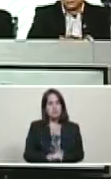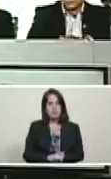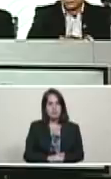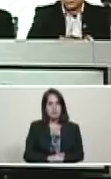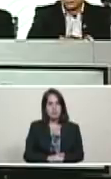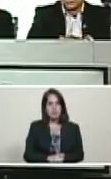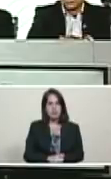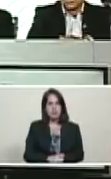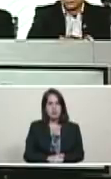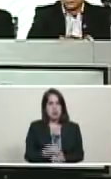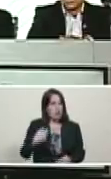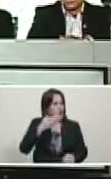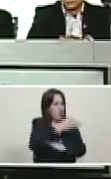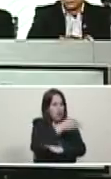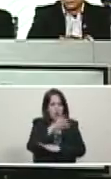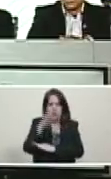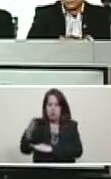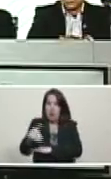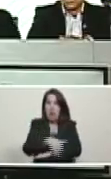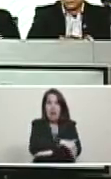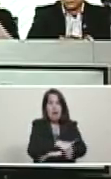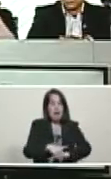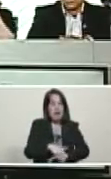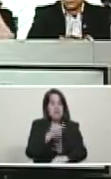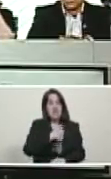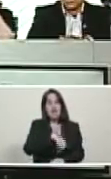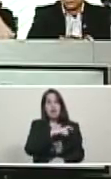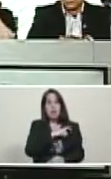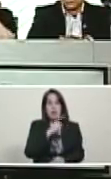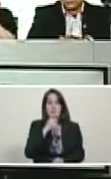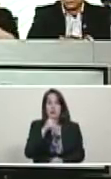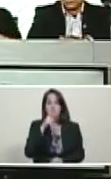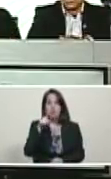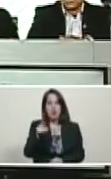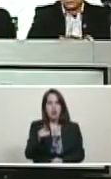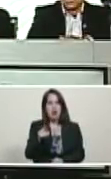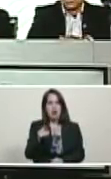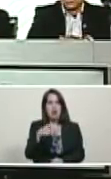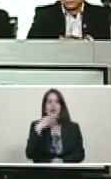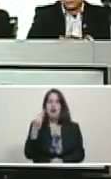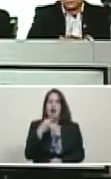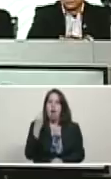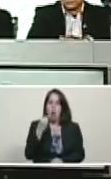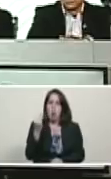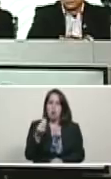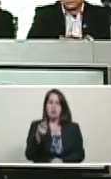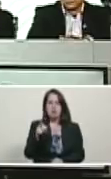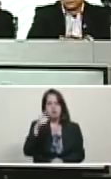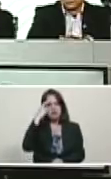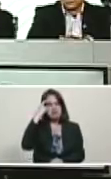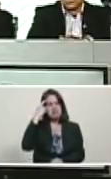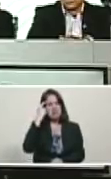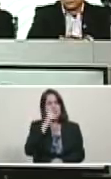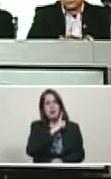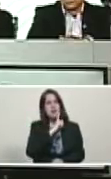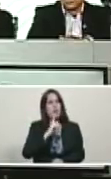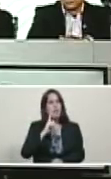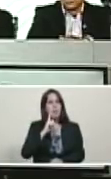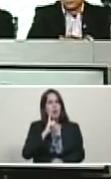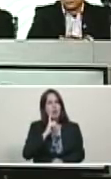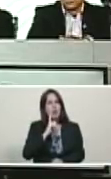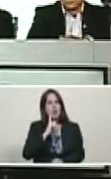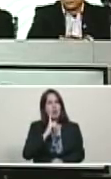y se fueron a las calles de varias ciudades de españa preguntarle a jóvenes sabe usted el nombre